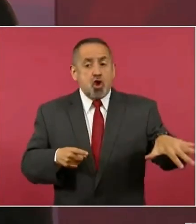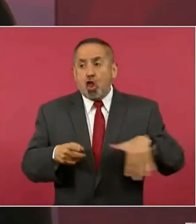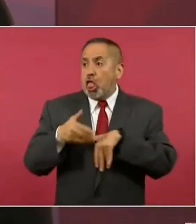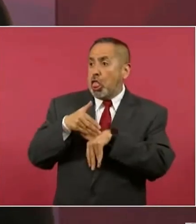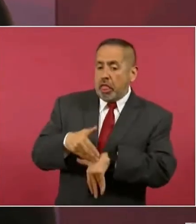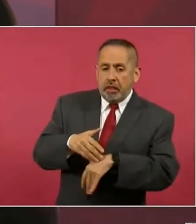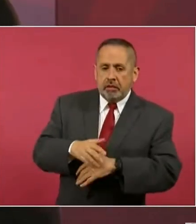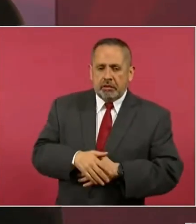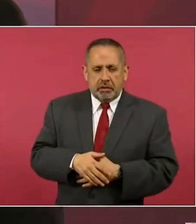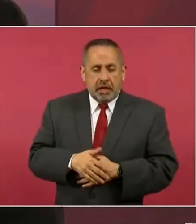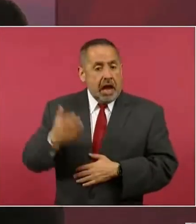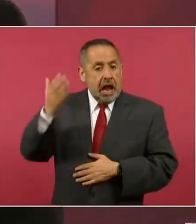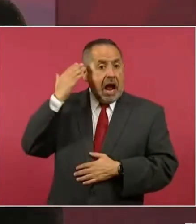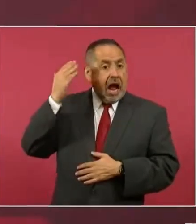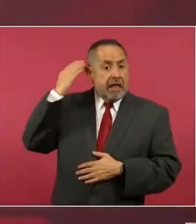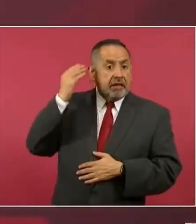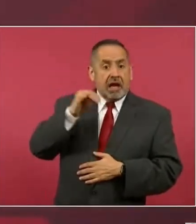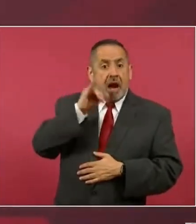de que se quedara sentado